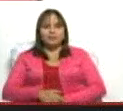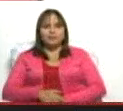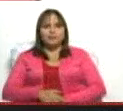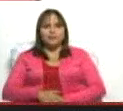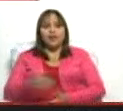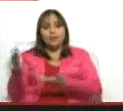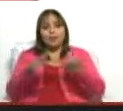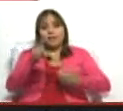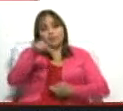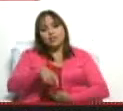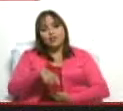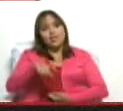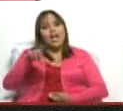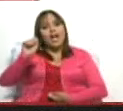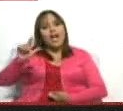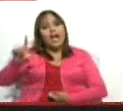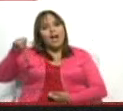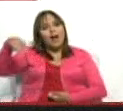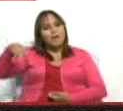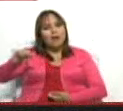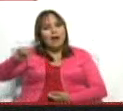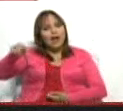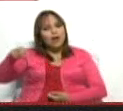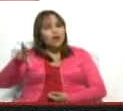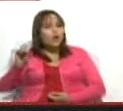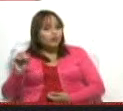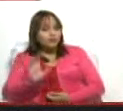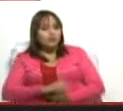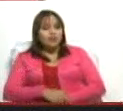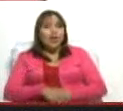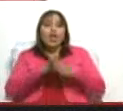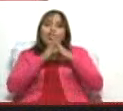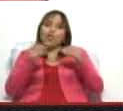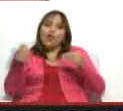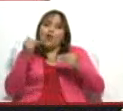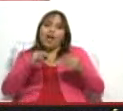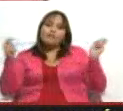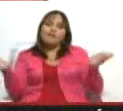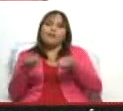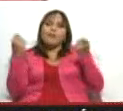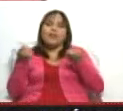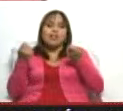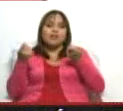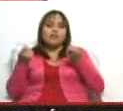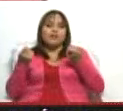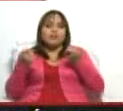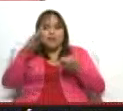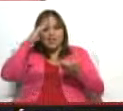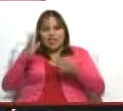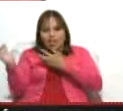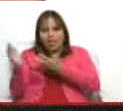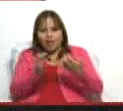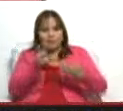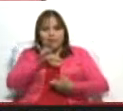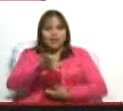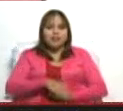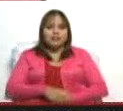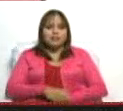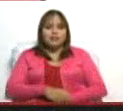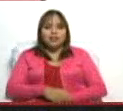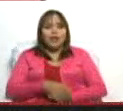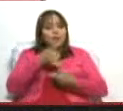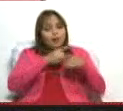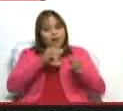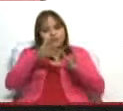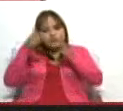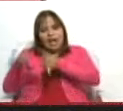Almagro, va a estar presente. Todos los que promovieron la invasión de nuestro país. Y de este lado estará, como siempre,